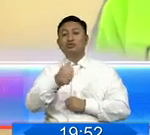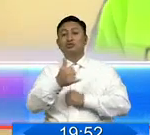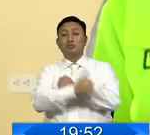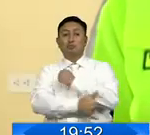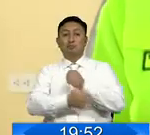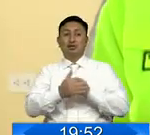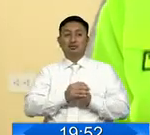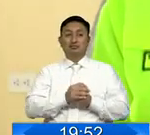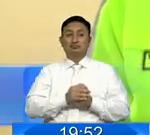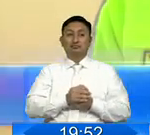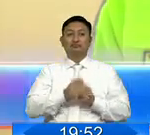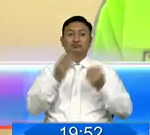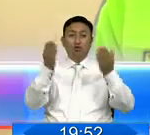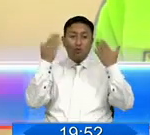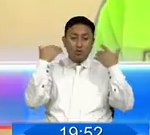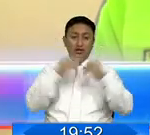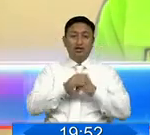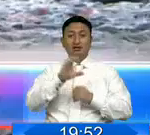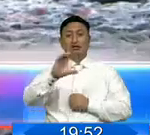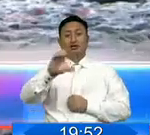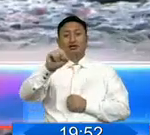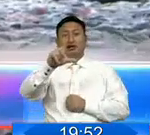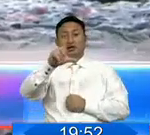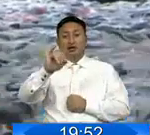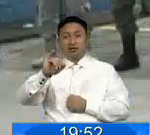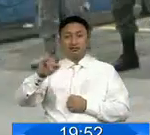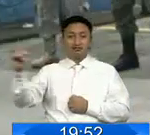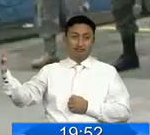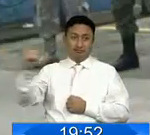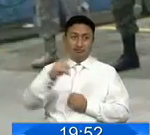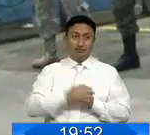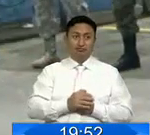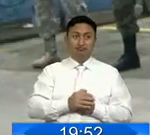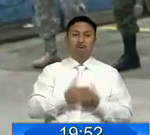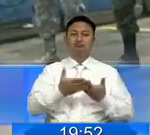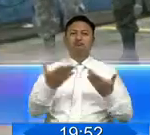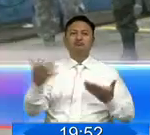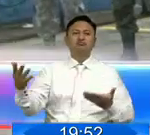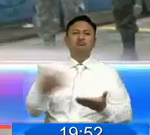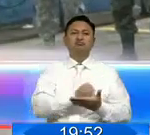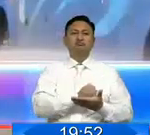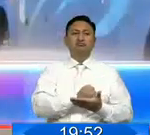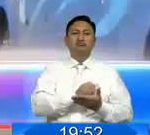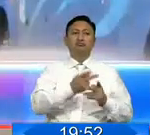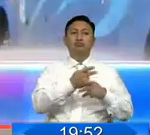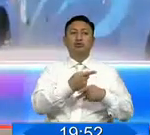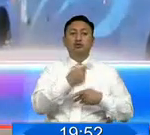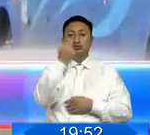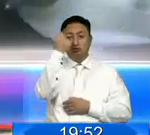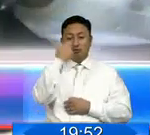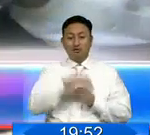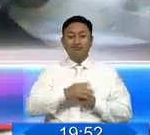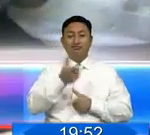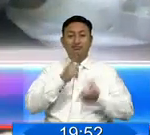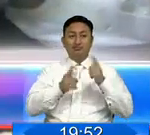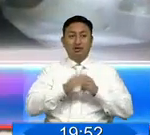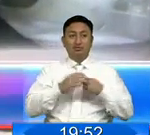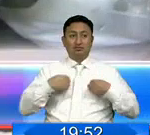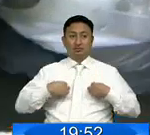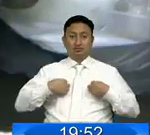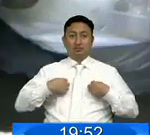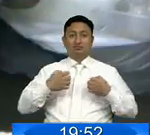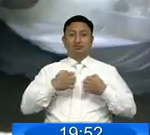ruta Guayaquil-Cali, Cali-Guayaquil. Entre la mercadería incautada se ha podido evidenciar productos de belleza, licor, prendas de vestir,